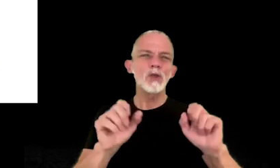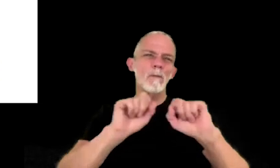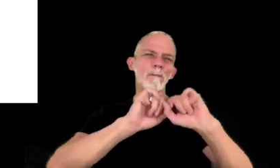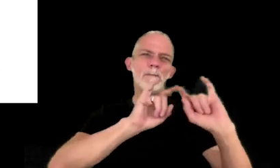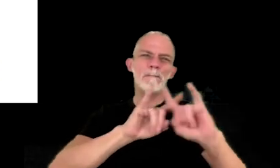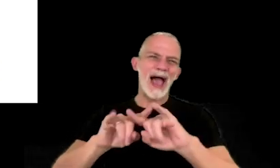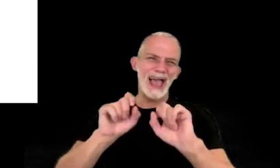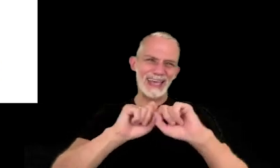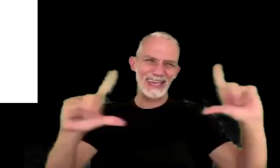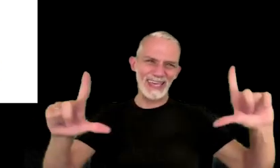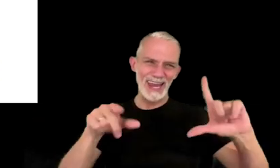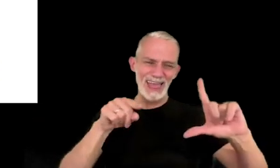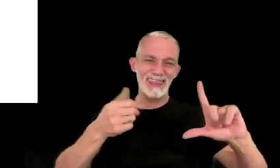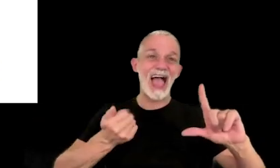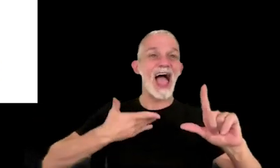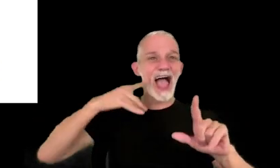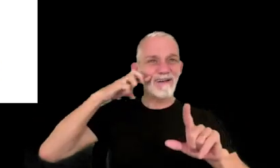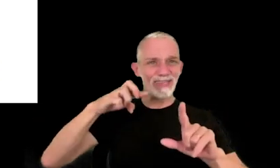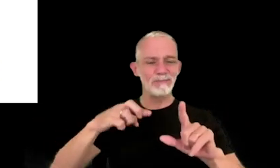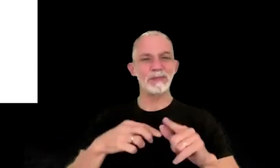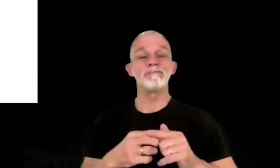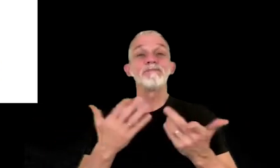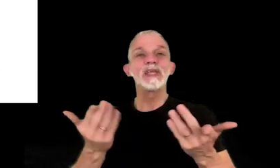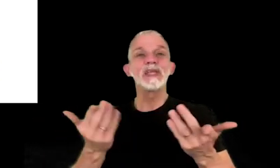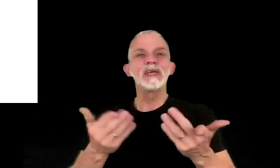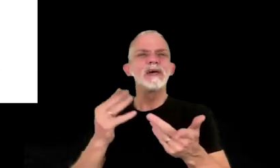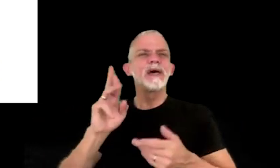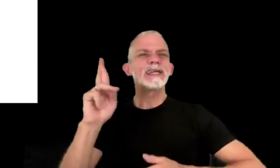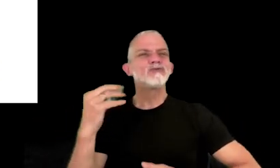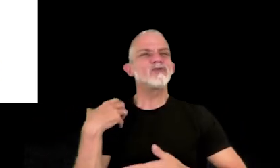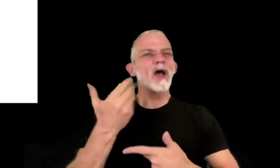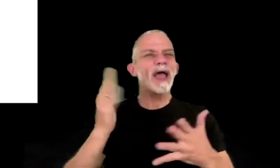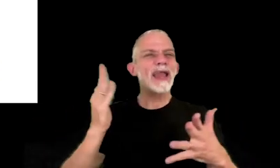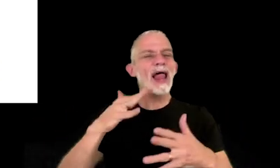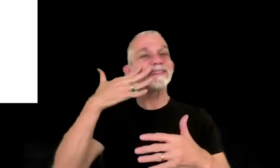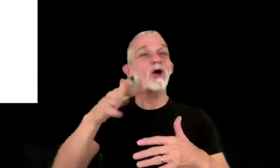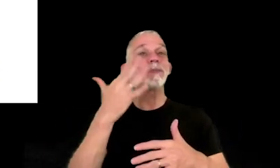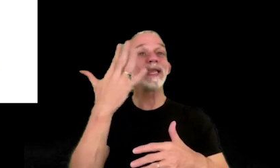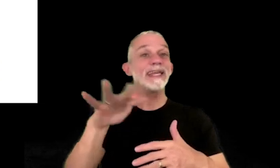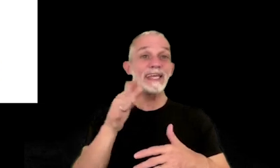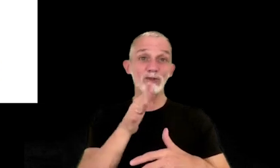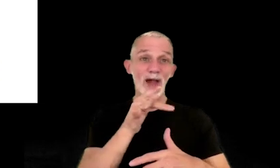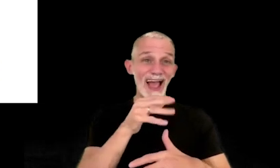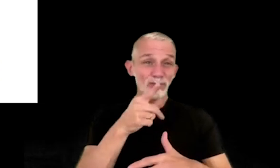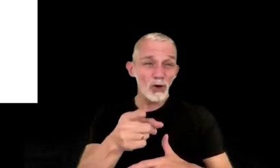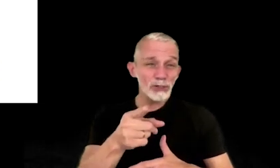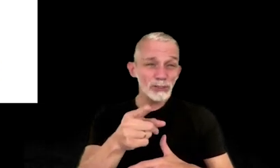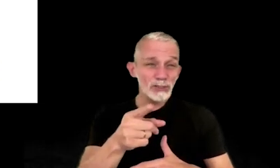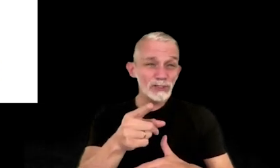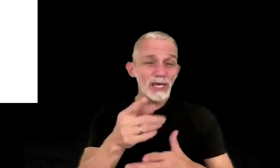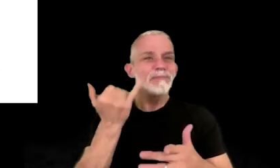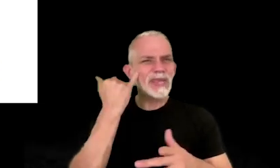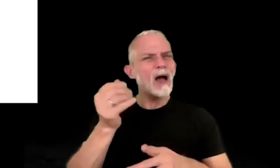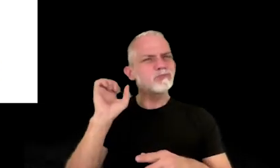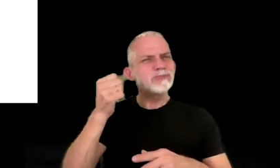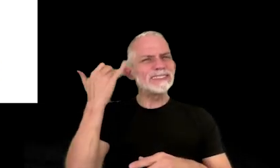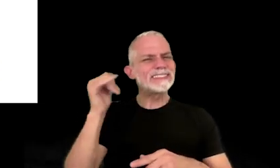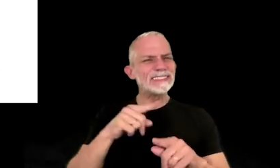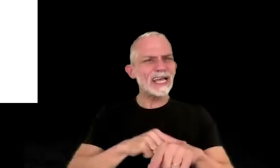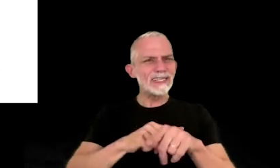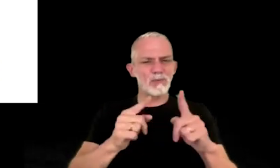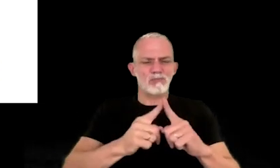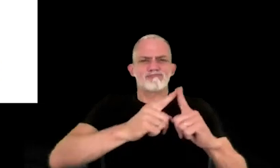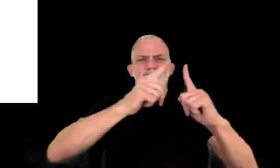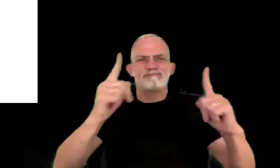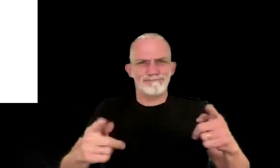web del organismo. La resolución general 5514 ya había prorrogado